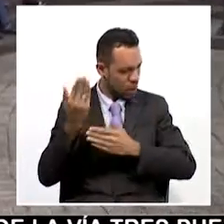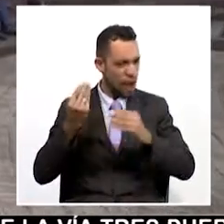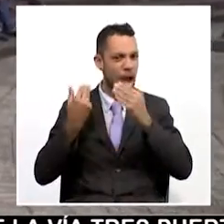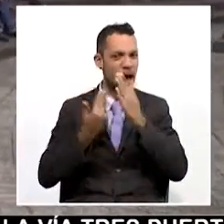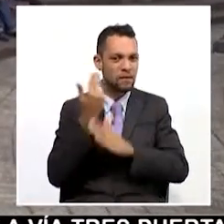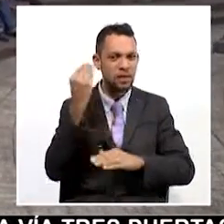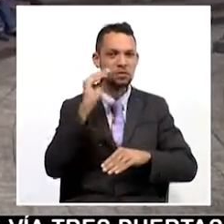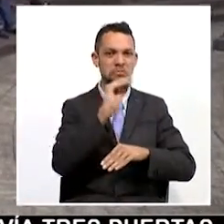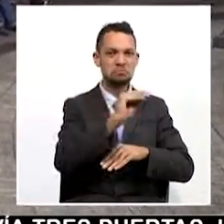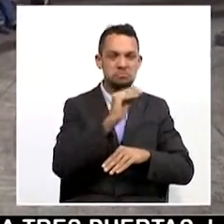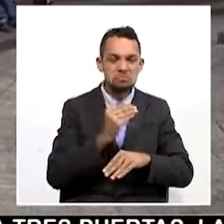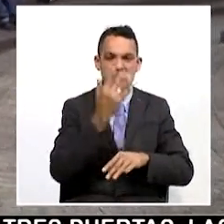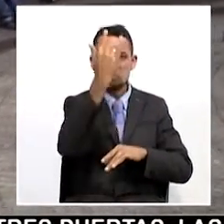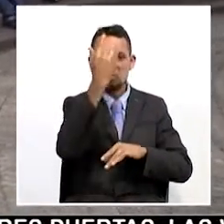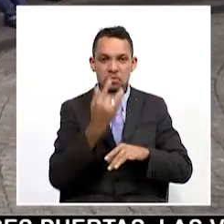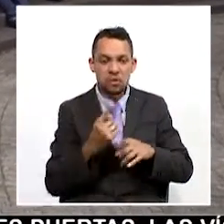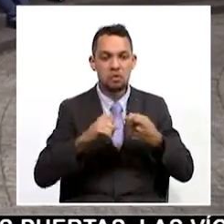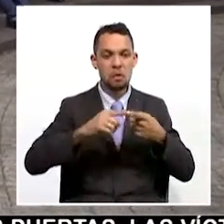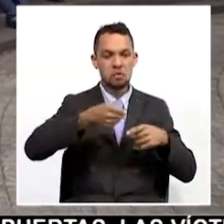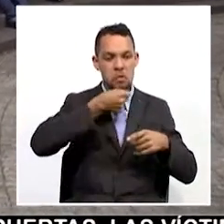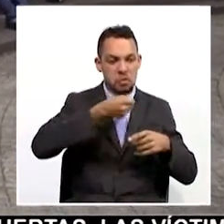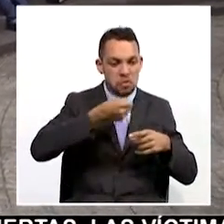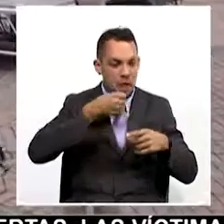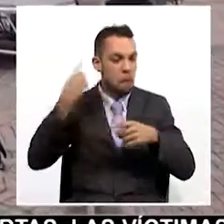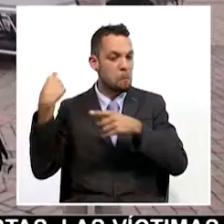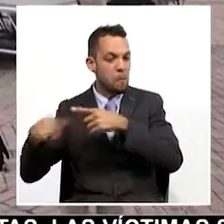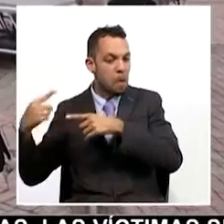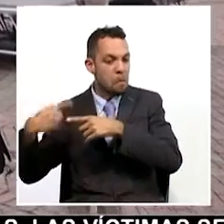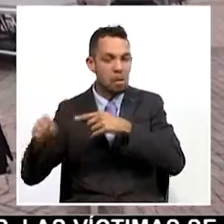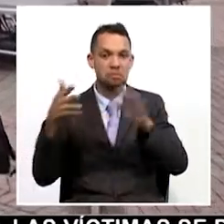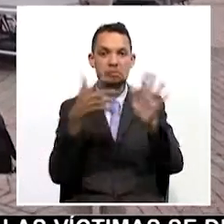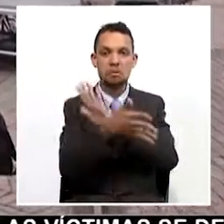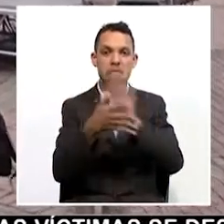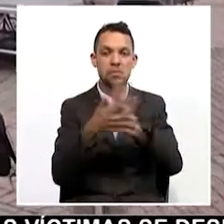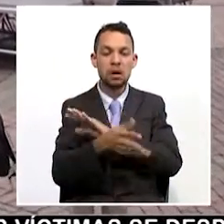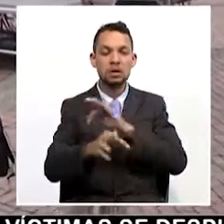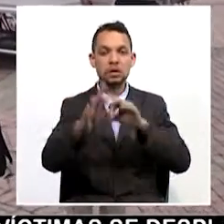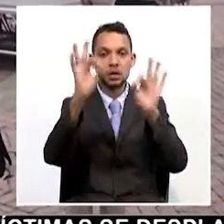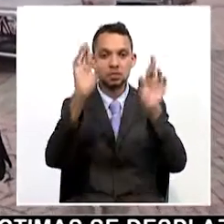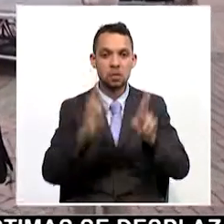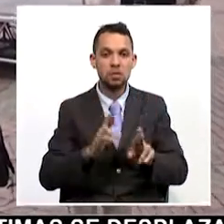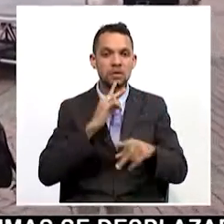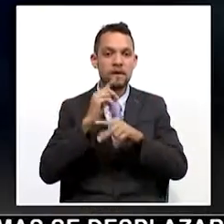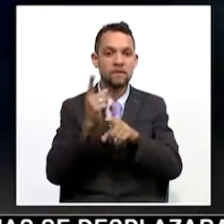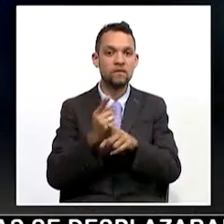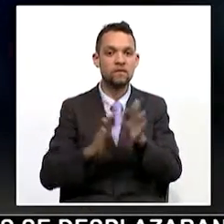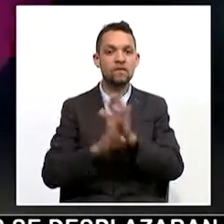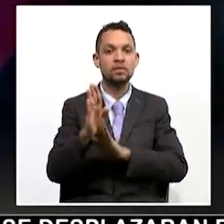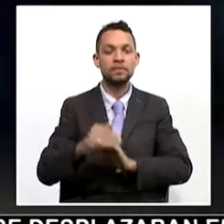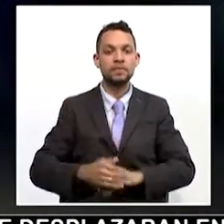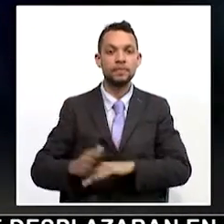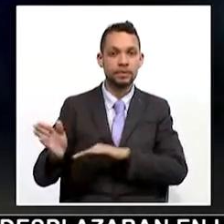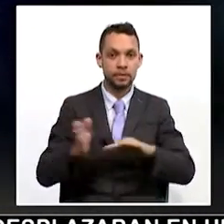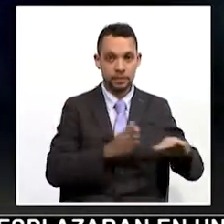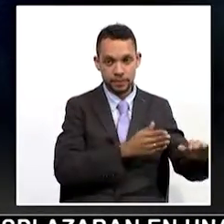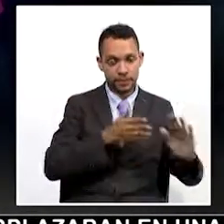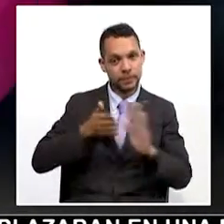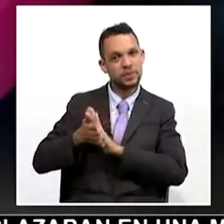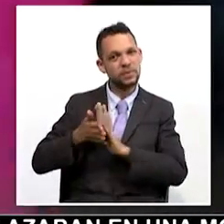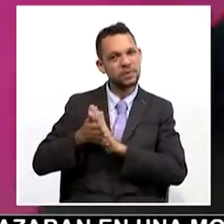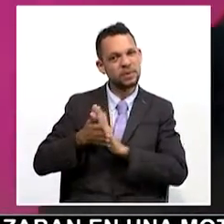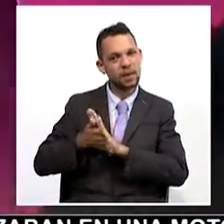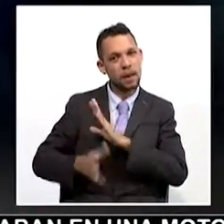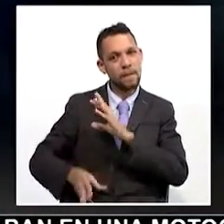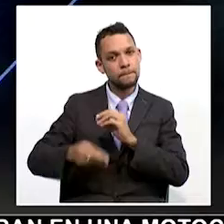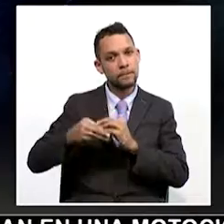promover por redes sociales, medios de comunicación y eventos similares hasta obtener resultados a favor. Momento de conocer en Telecafé